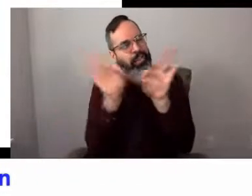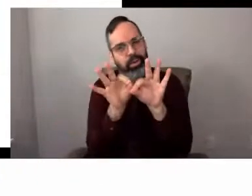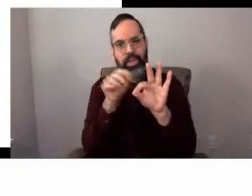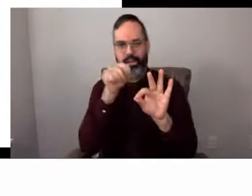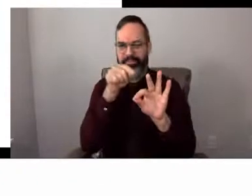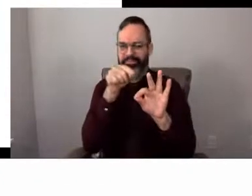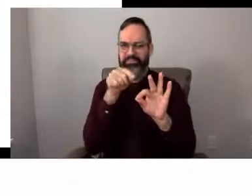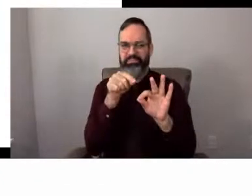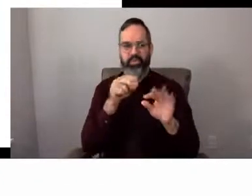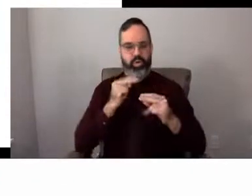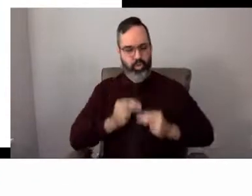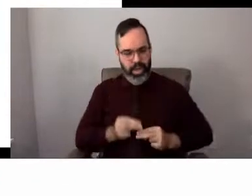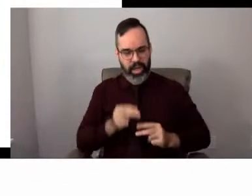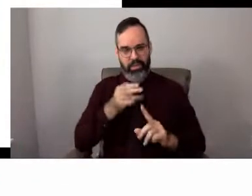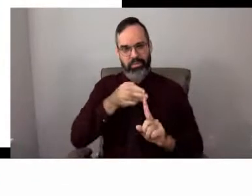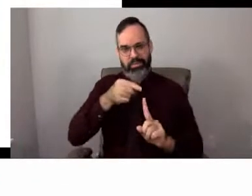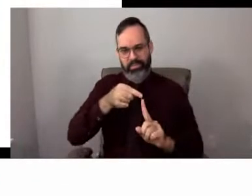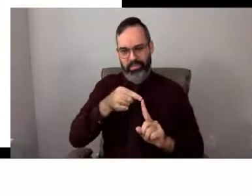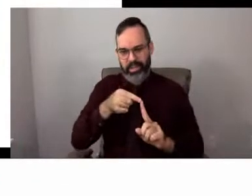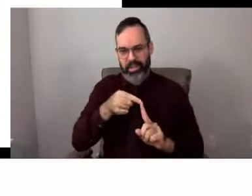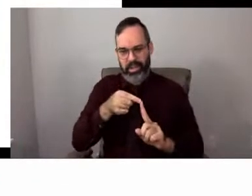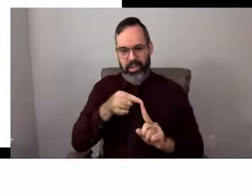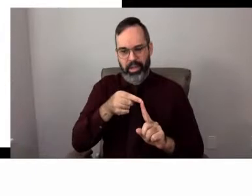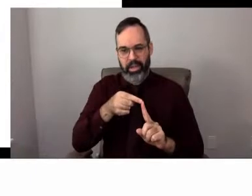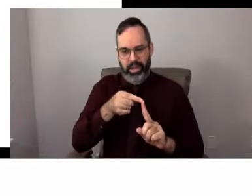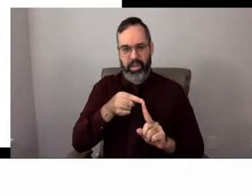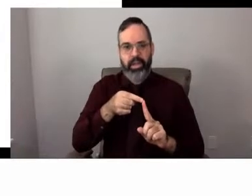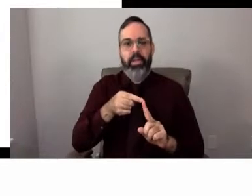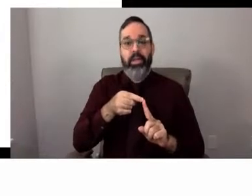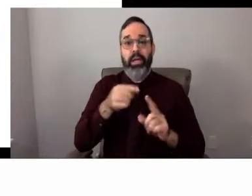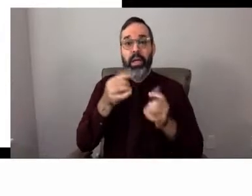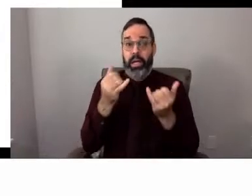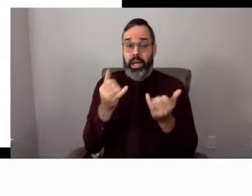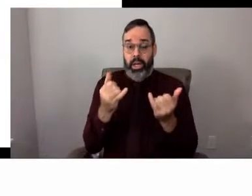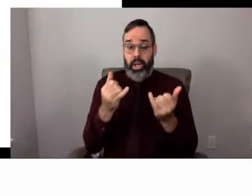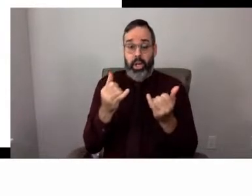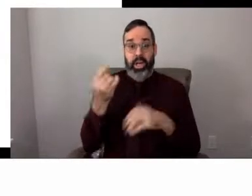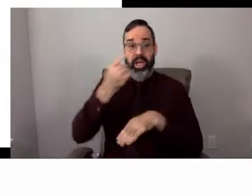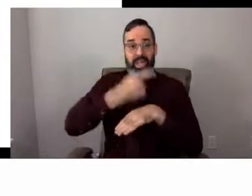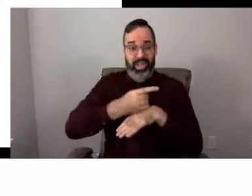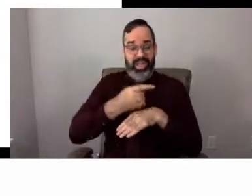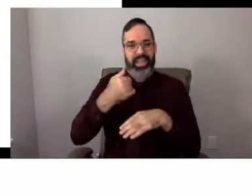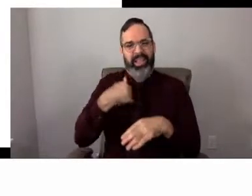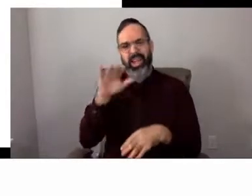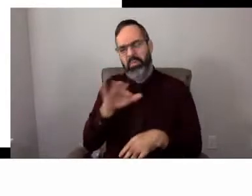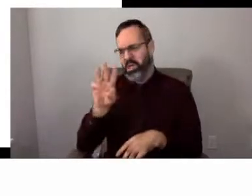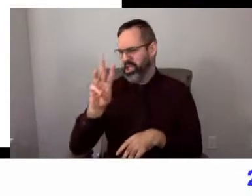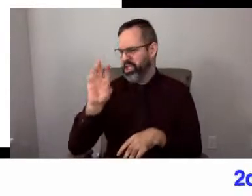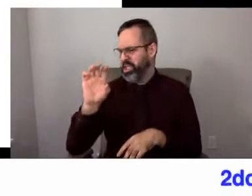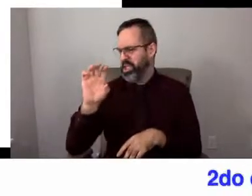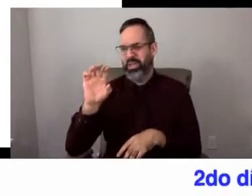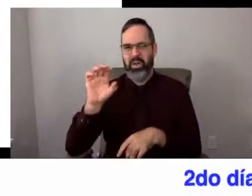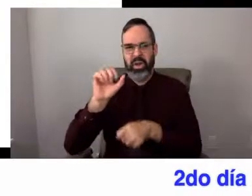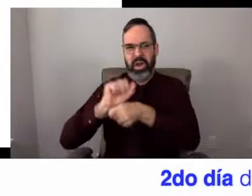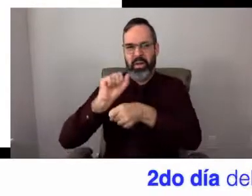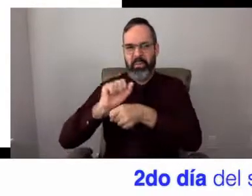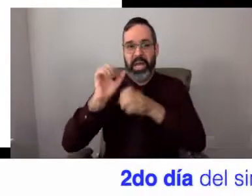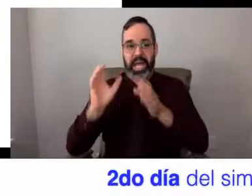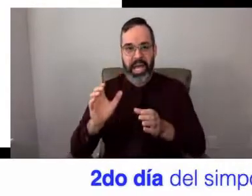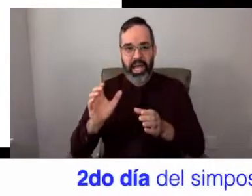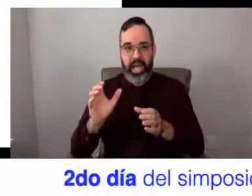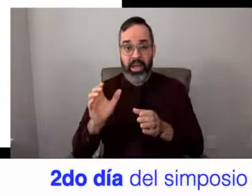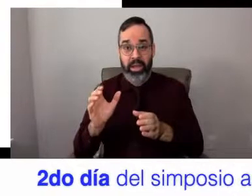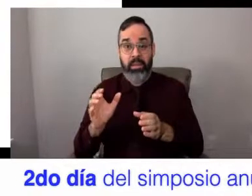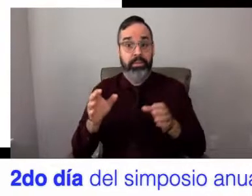una vez entran los sistemas municipales, al día de hoy se cuenta con sobre 600 empleados, lo cual